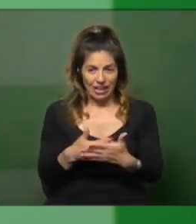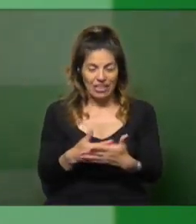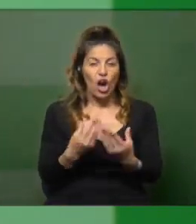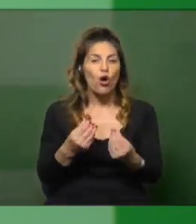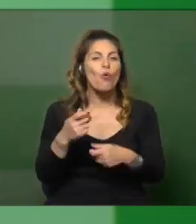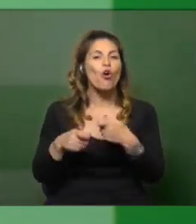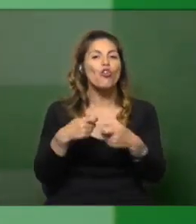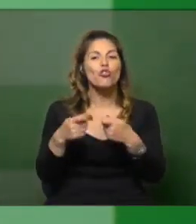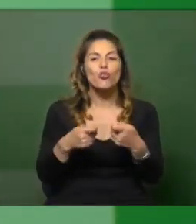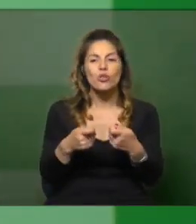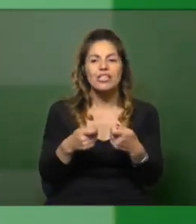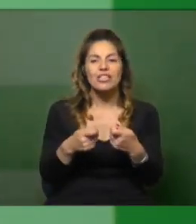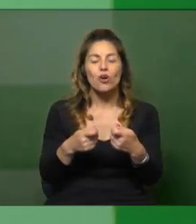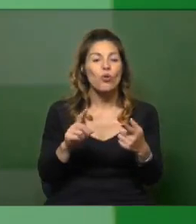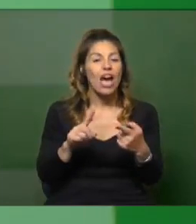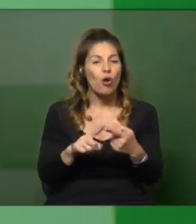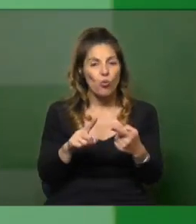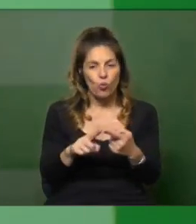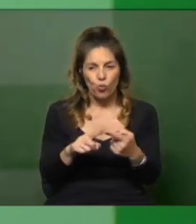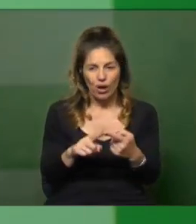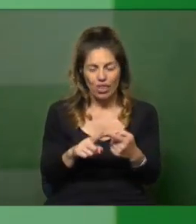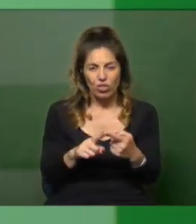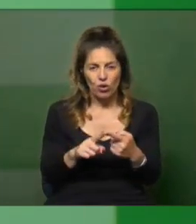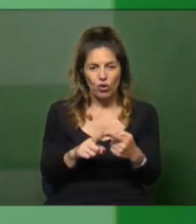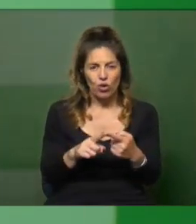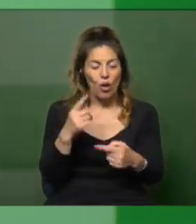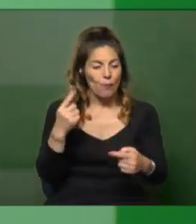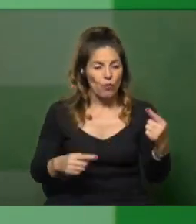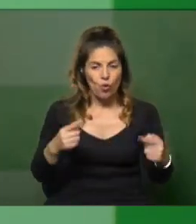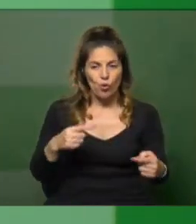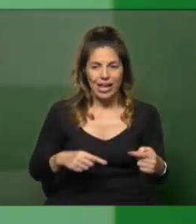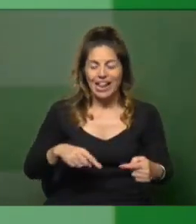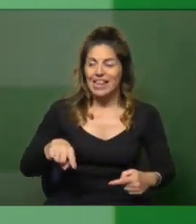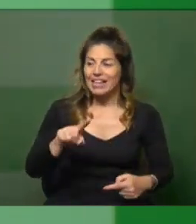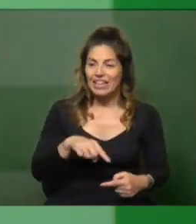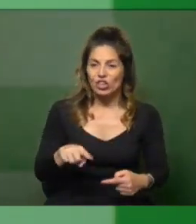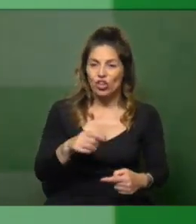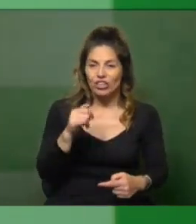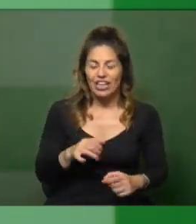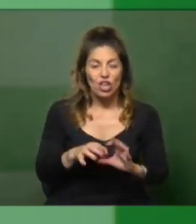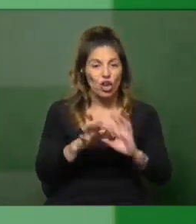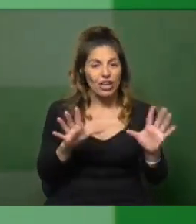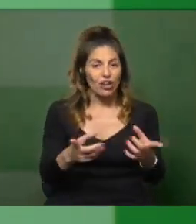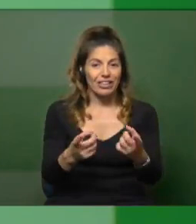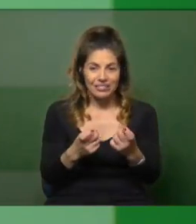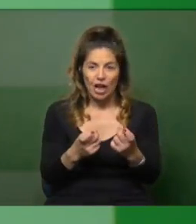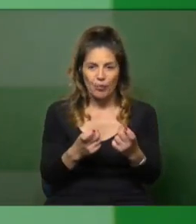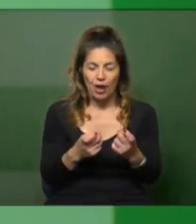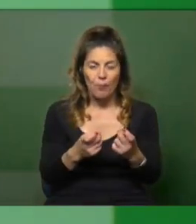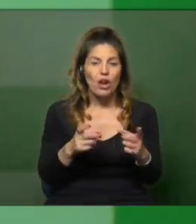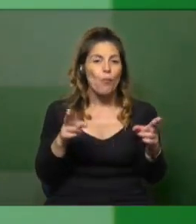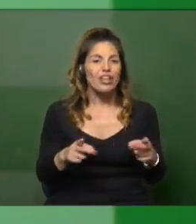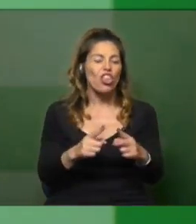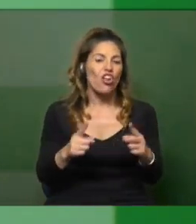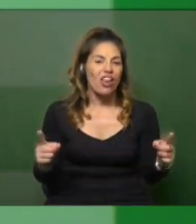construir un consenso incluso plural que todo el mundo estaba teniendo Claro que debía ser así para un periodo